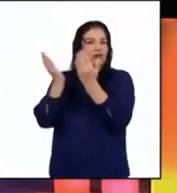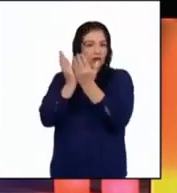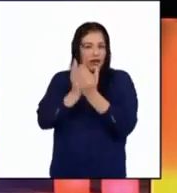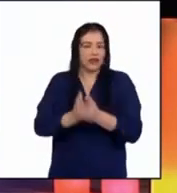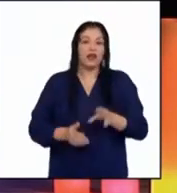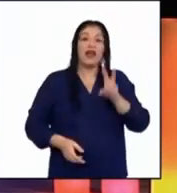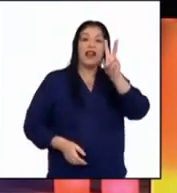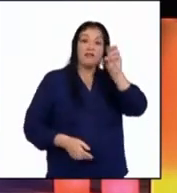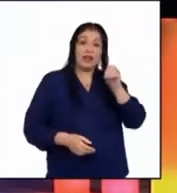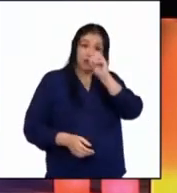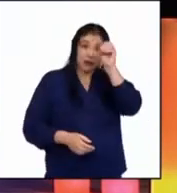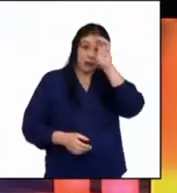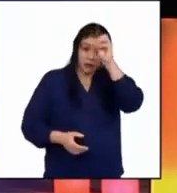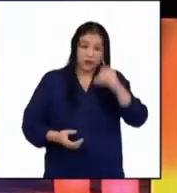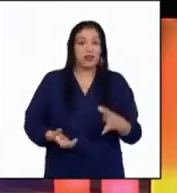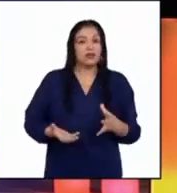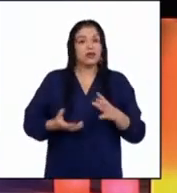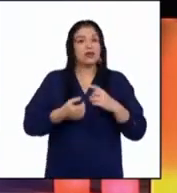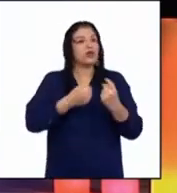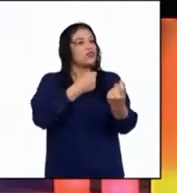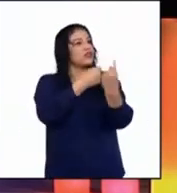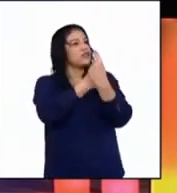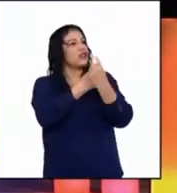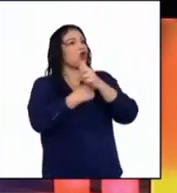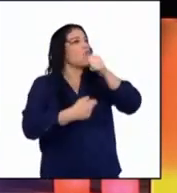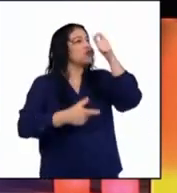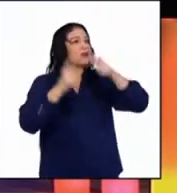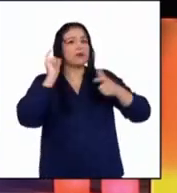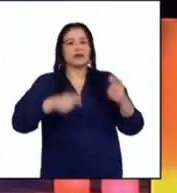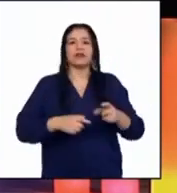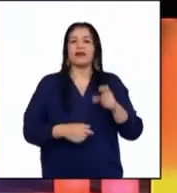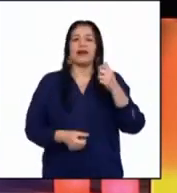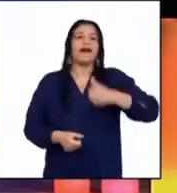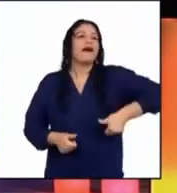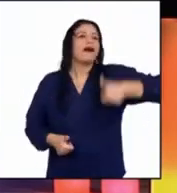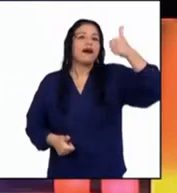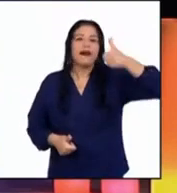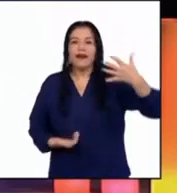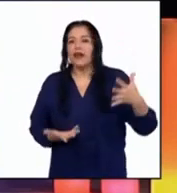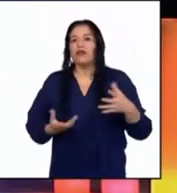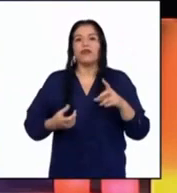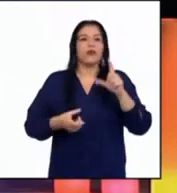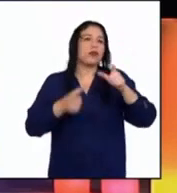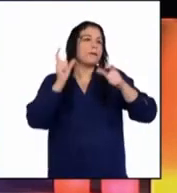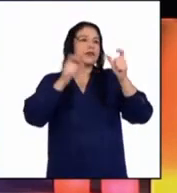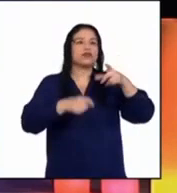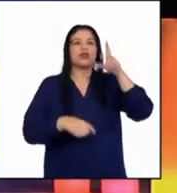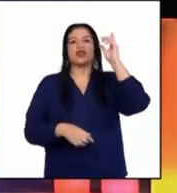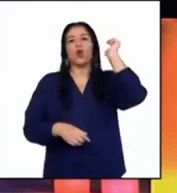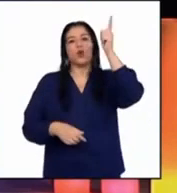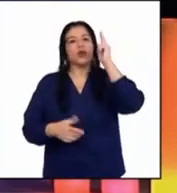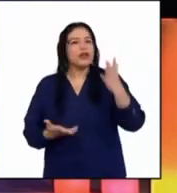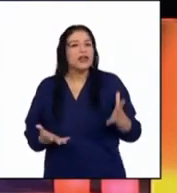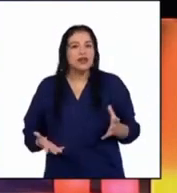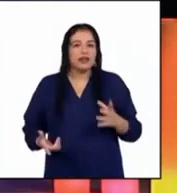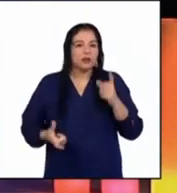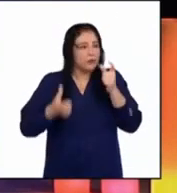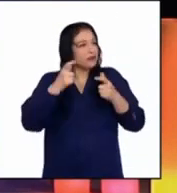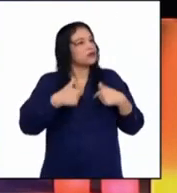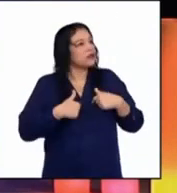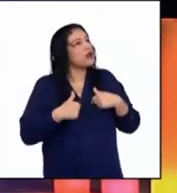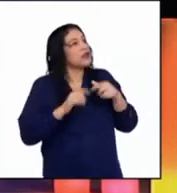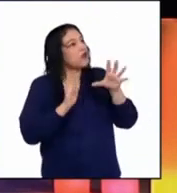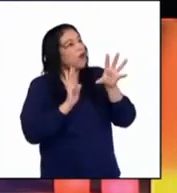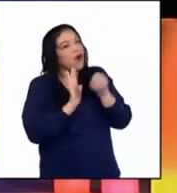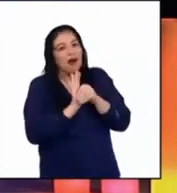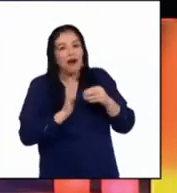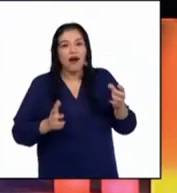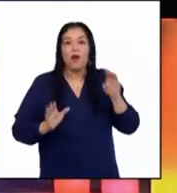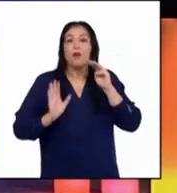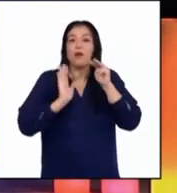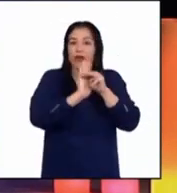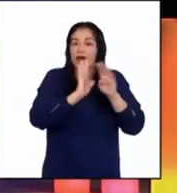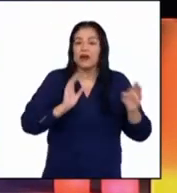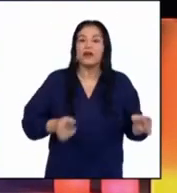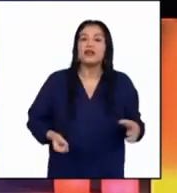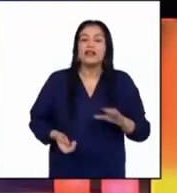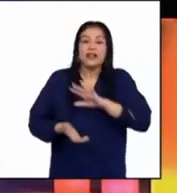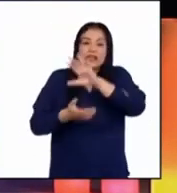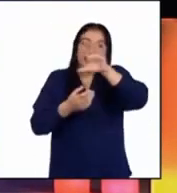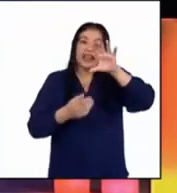hemos aprendido de terceros, nuestro jefe, un coach, un mentor, ¿sí? Y